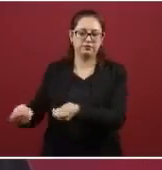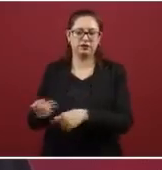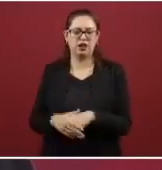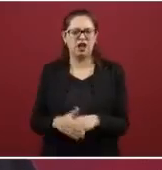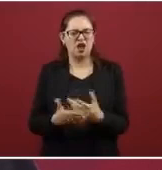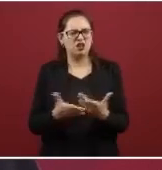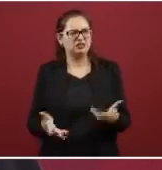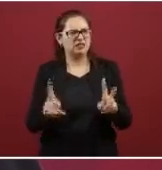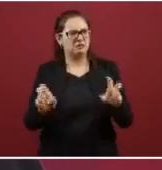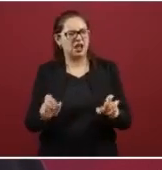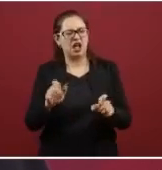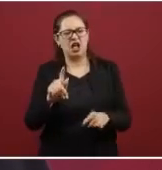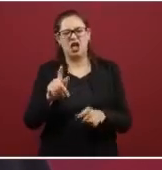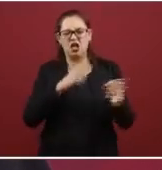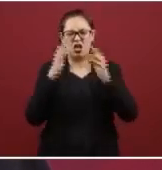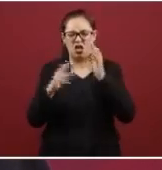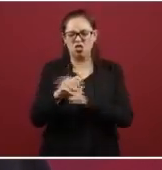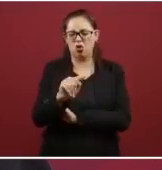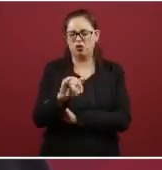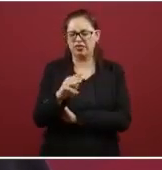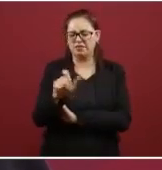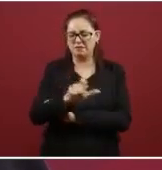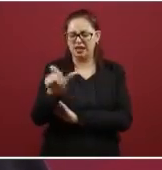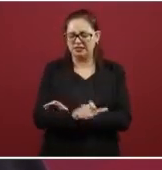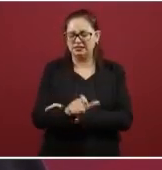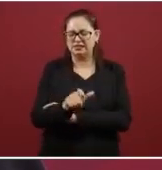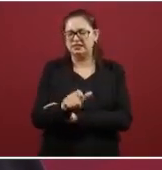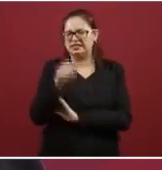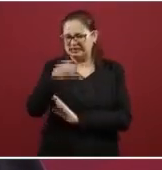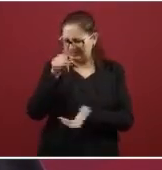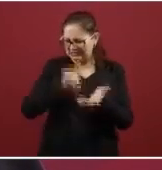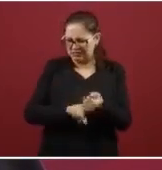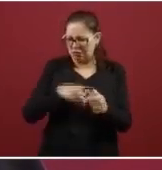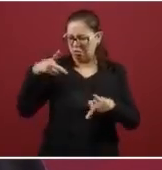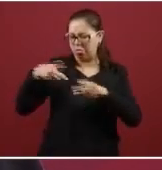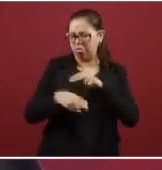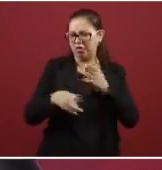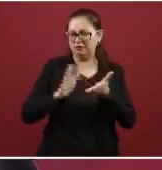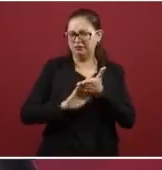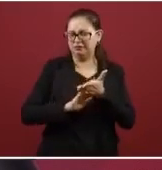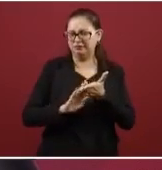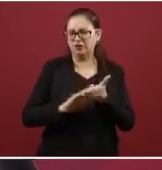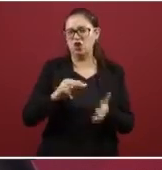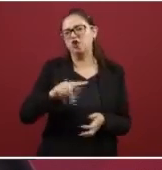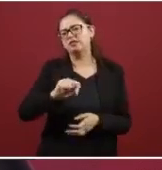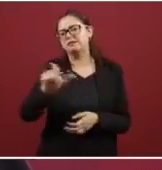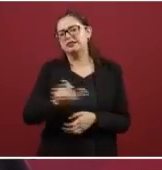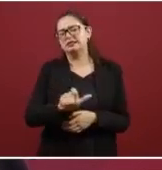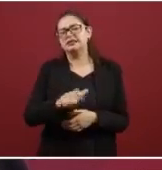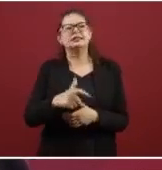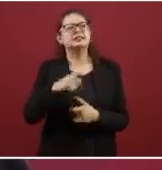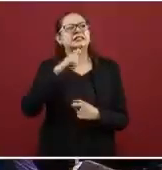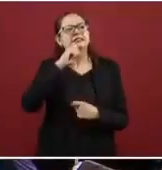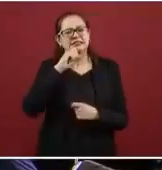no creo. En el caso de Notimex también ya se